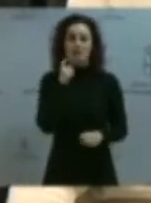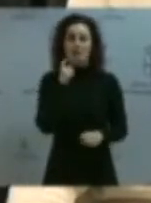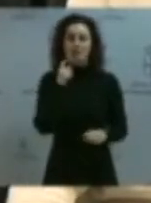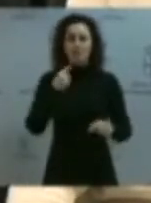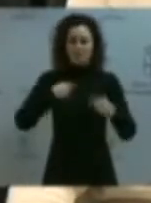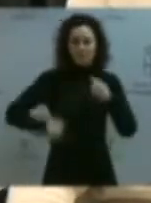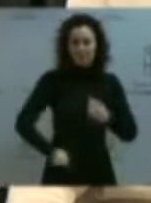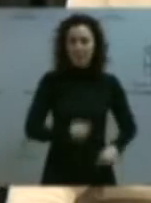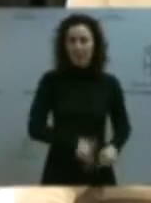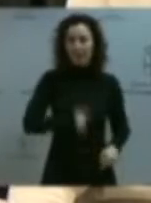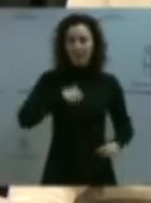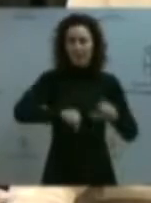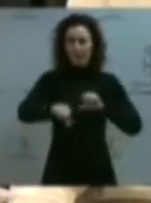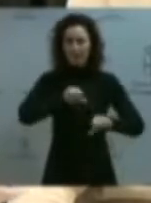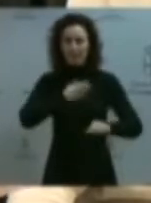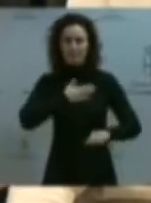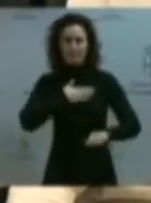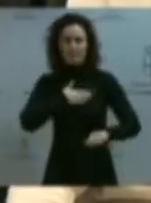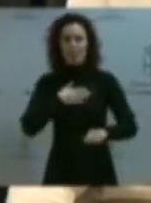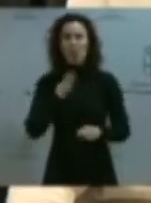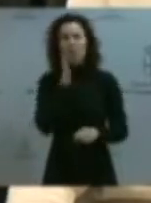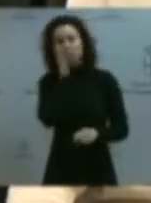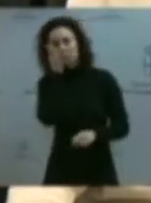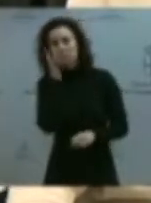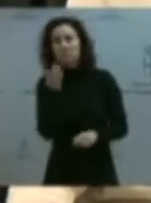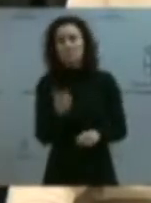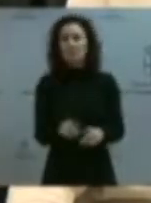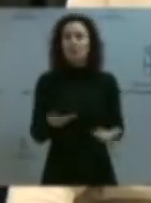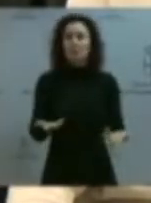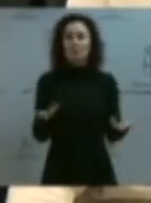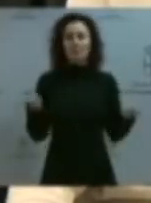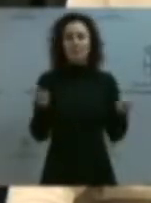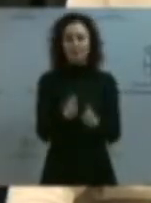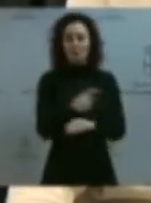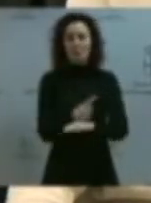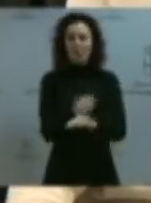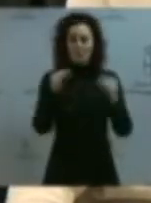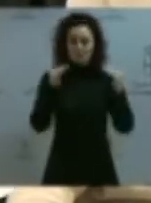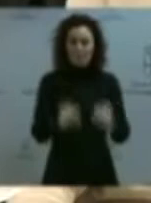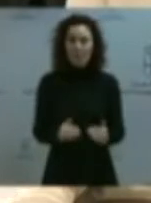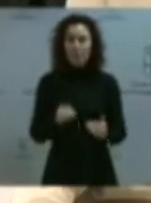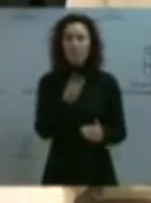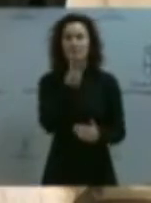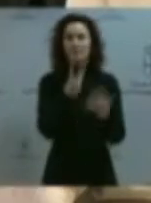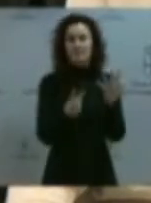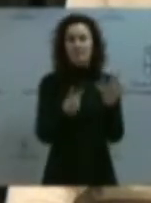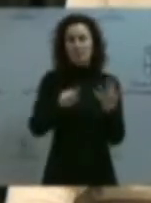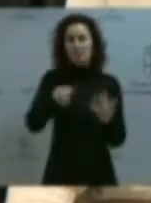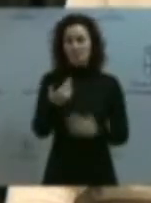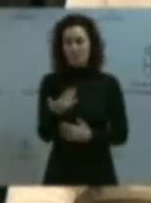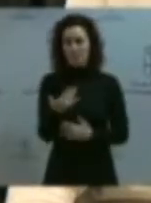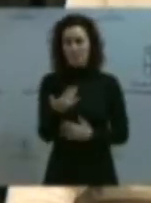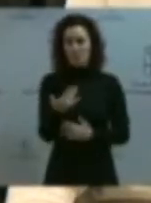anestesia. A pesar de que disminuyó la jornada laboral desde las 37 horas y media de horas semanales hasta las